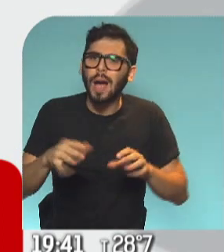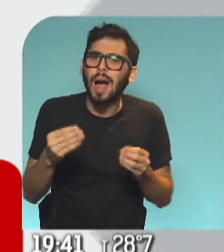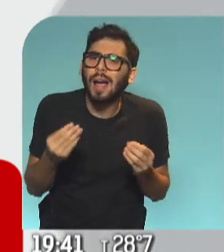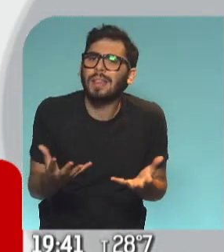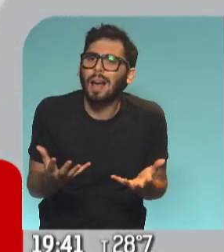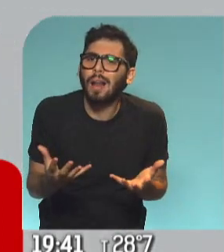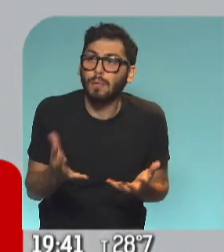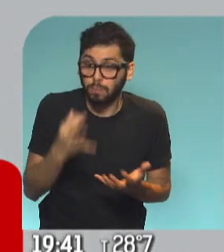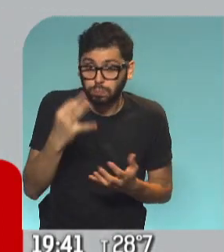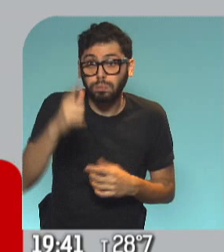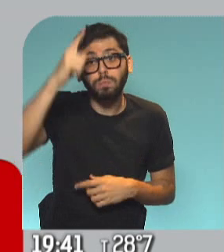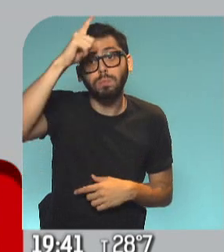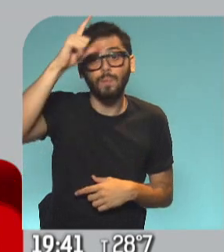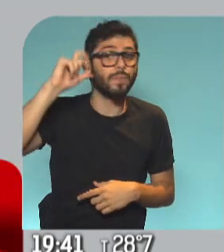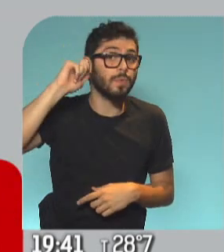¿no?